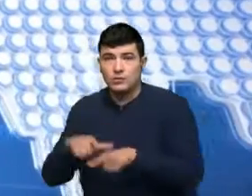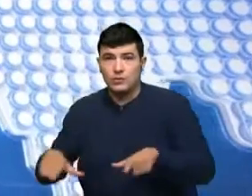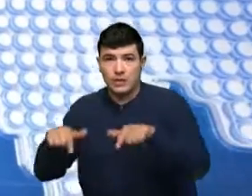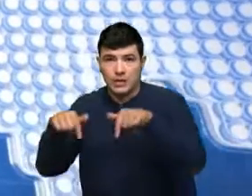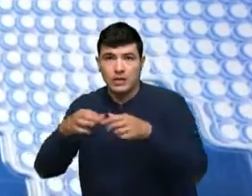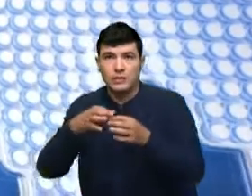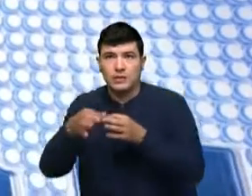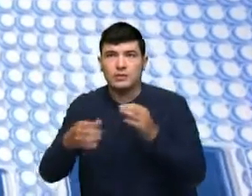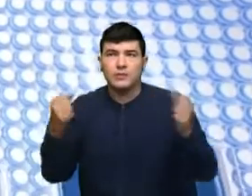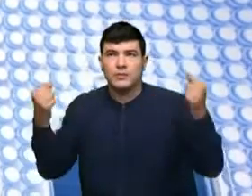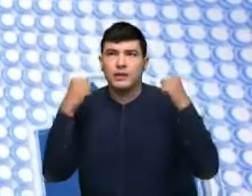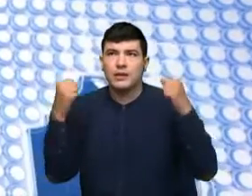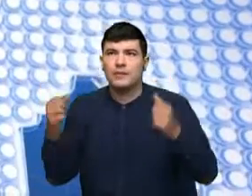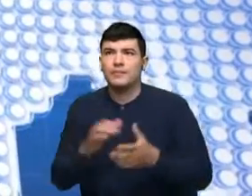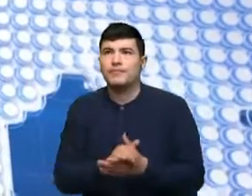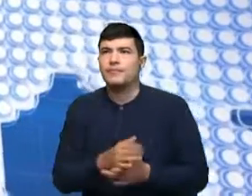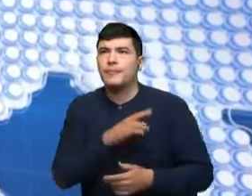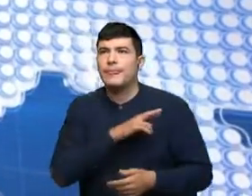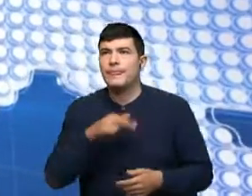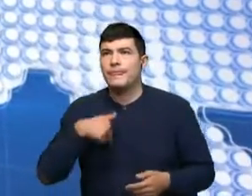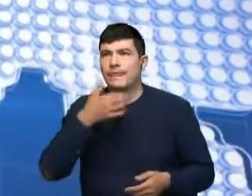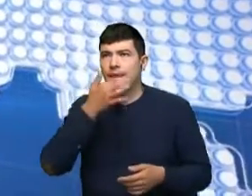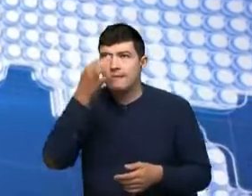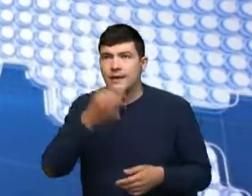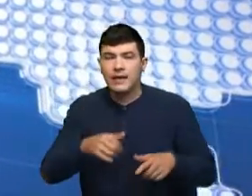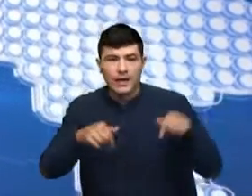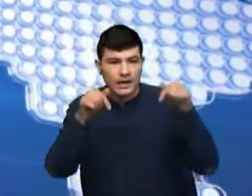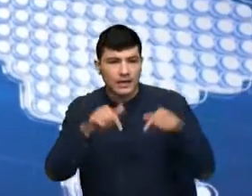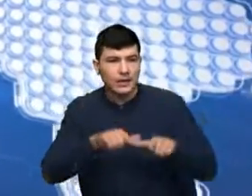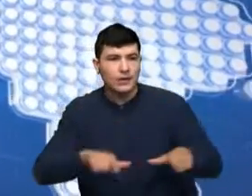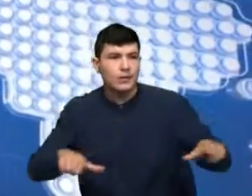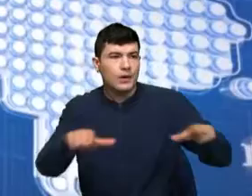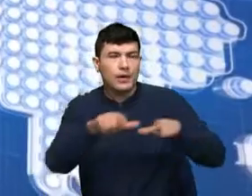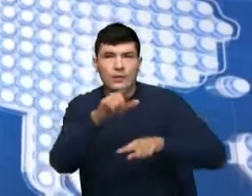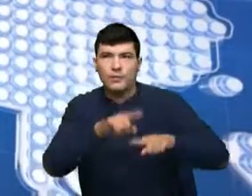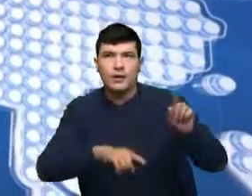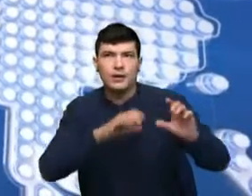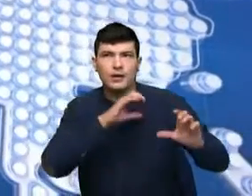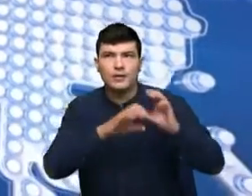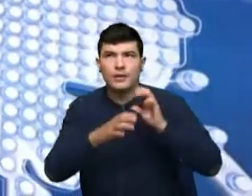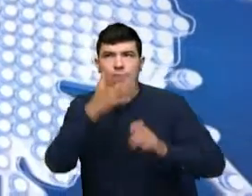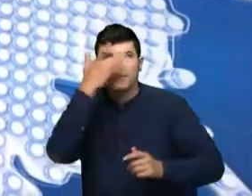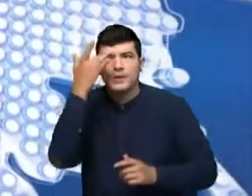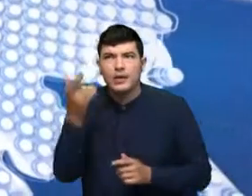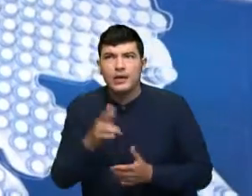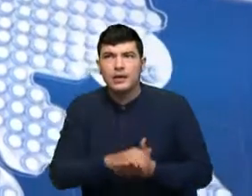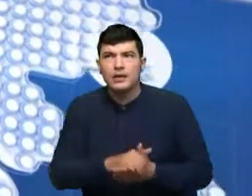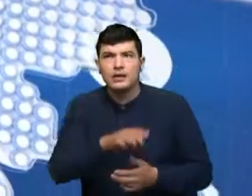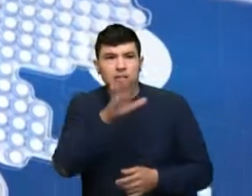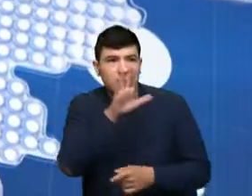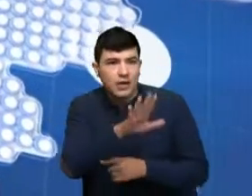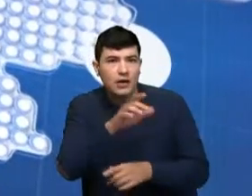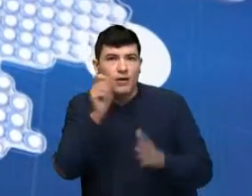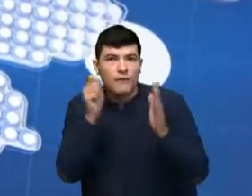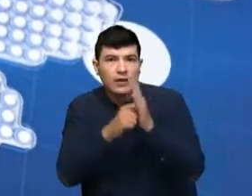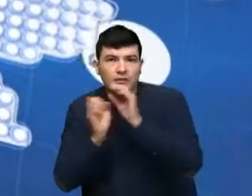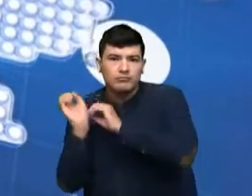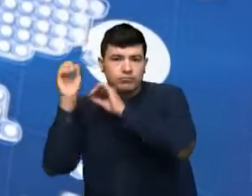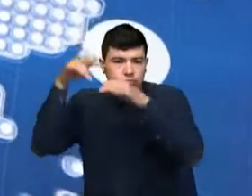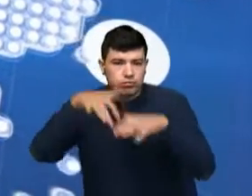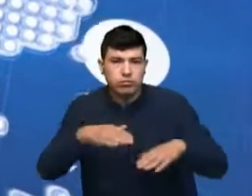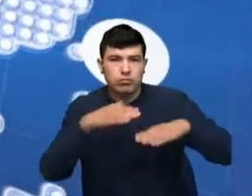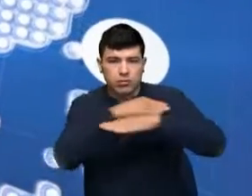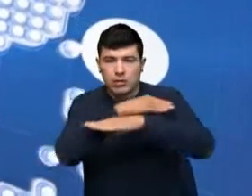de Piedecuesta. Estamos totalmente incomunicados porque hay 5 derrumbes y ya